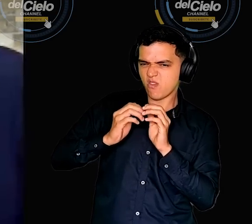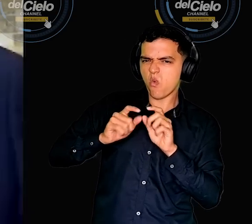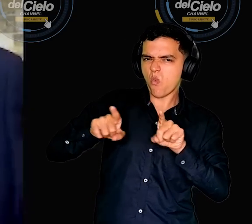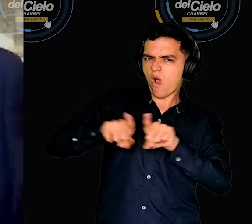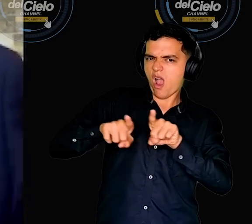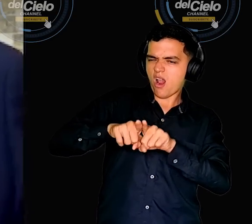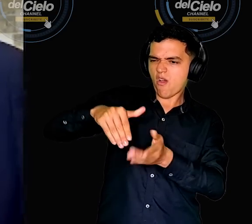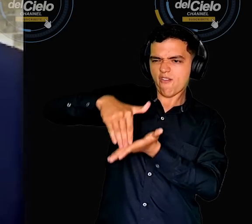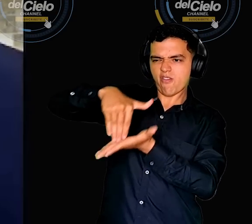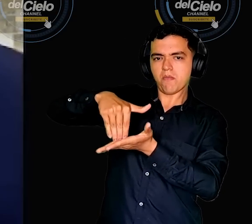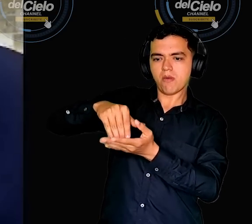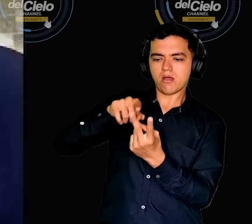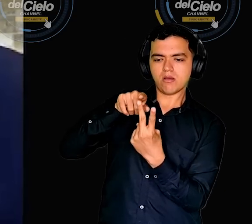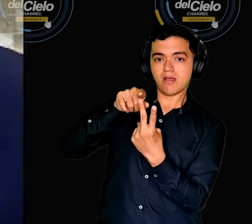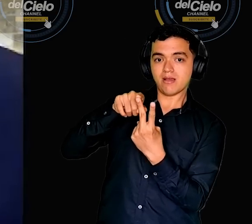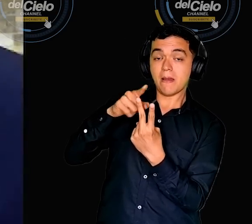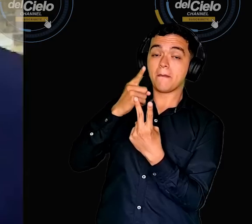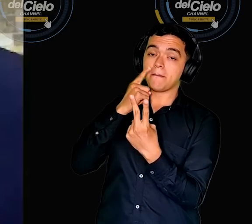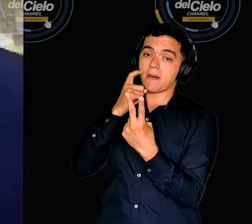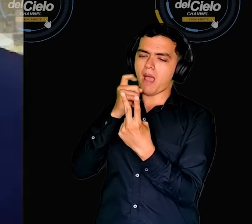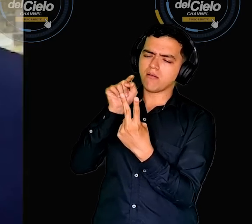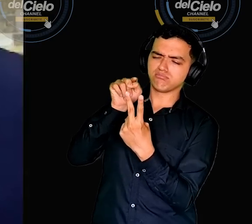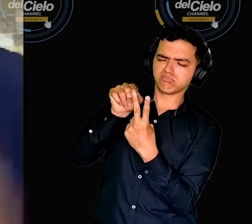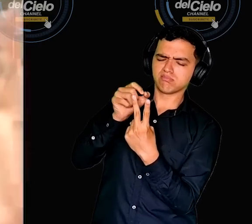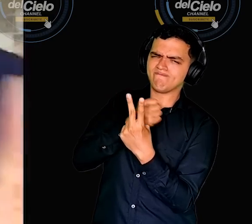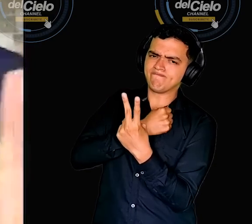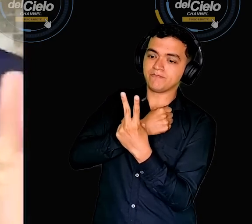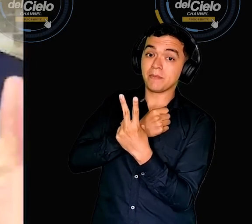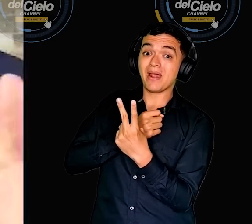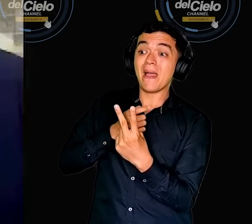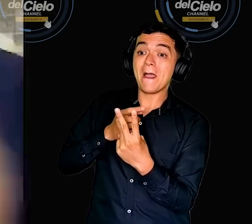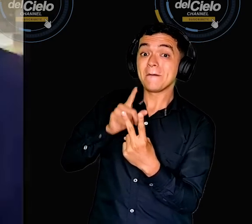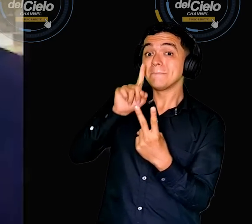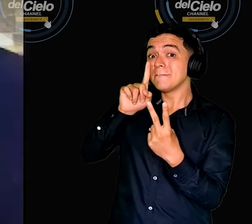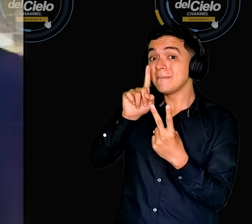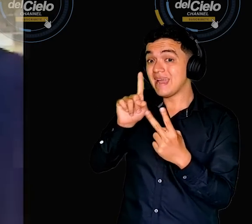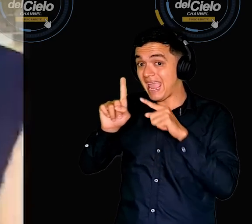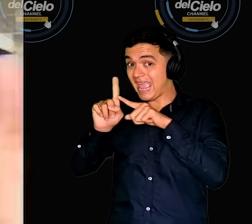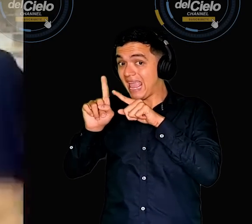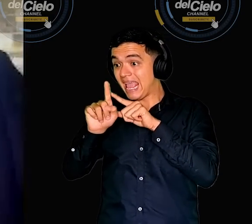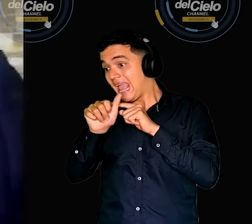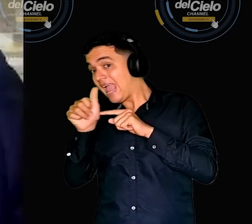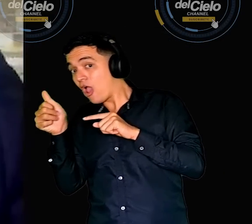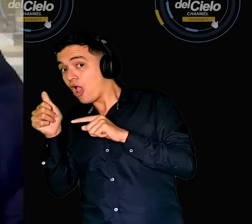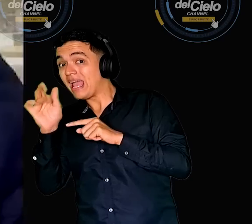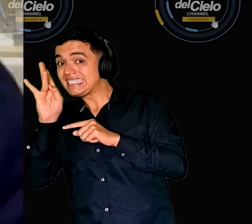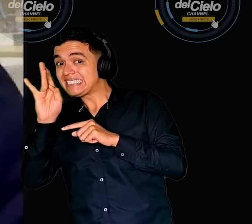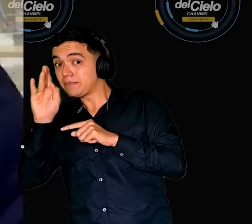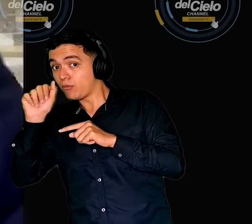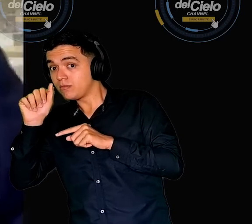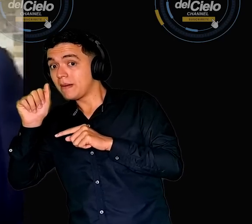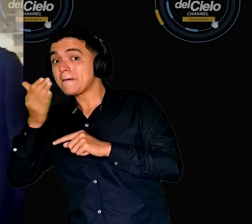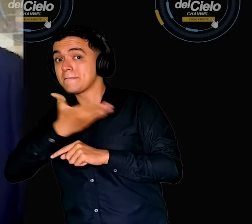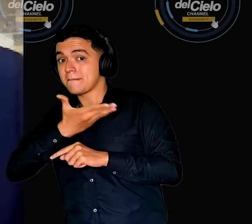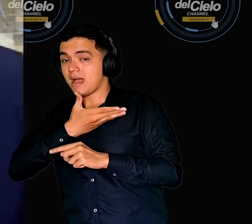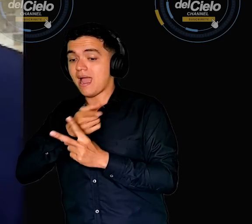prefiriera a Isaac que a Ismael como personas, ya no como parte del plan de Dios, sino como